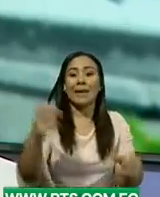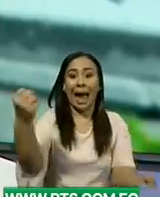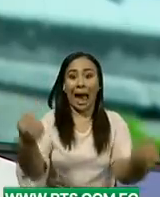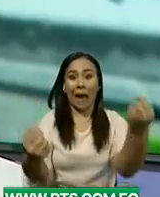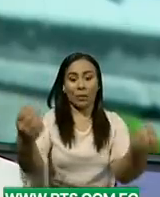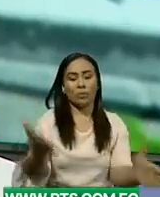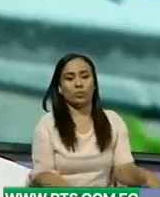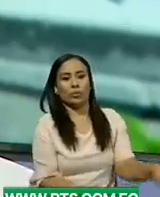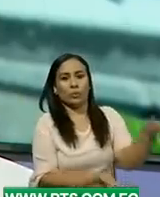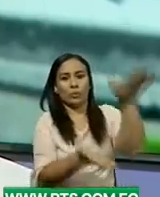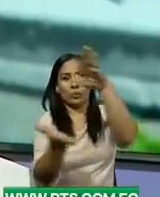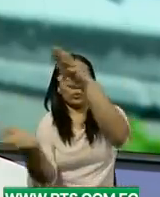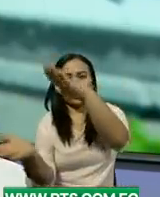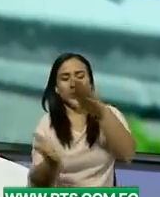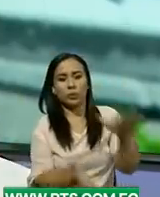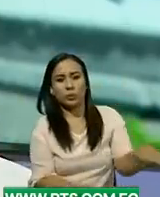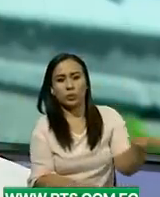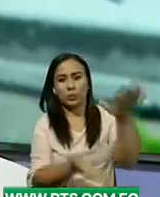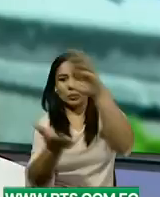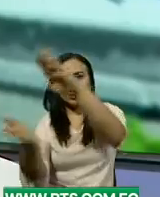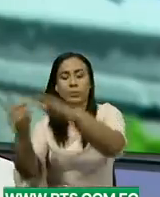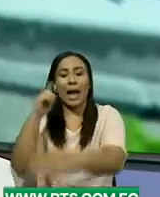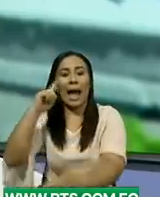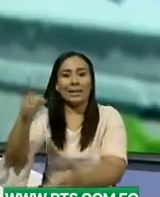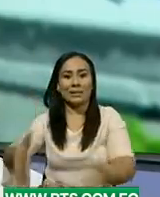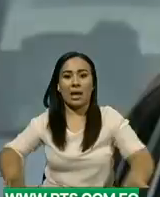actas hasta la delegación electoral del Guayas.